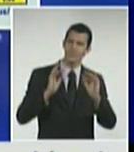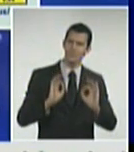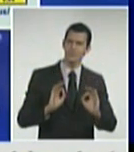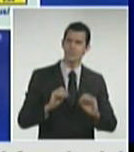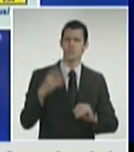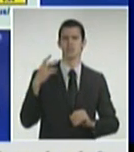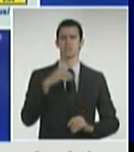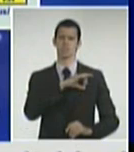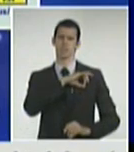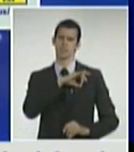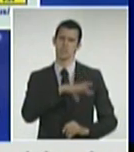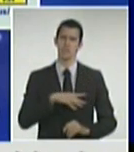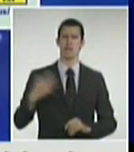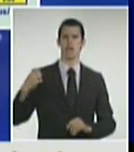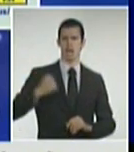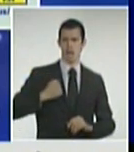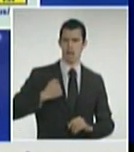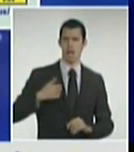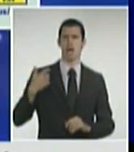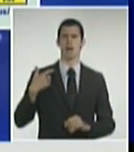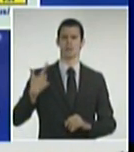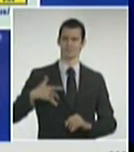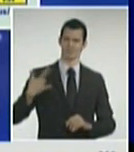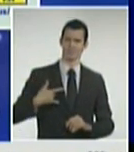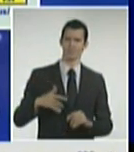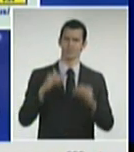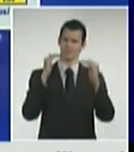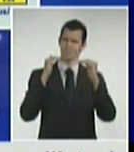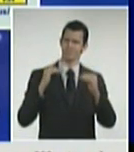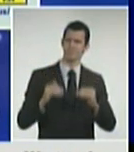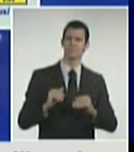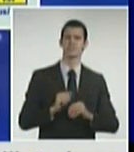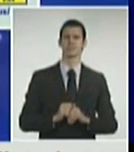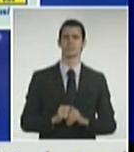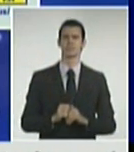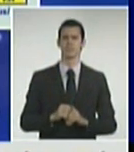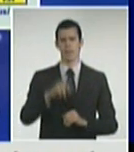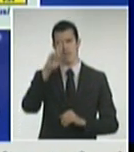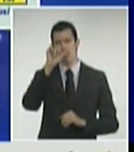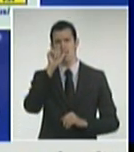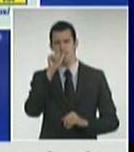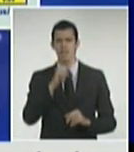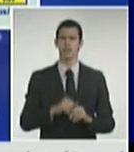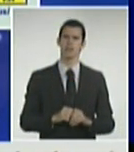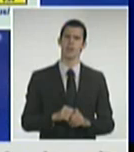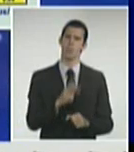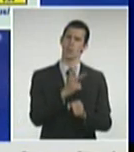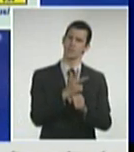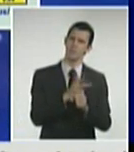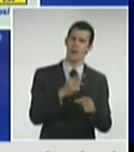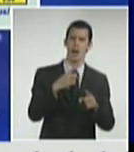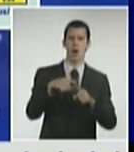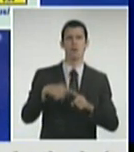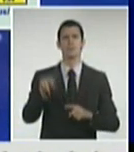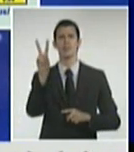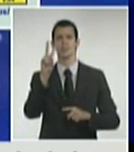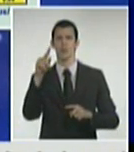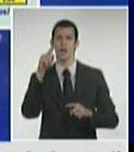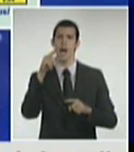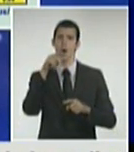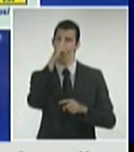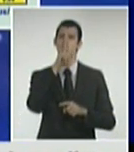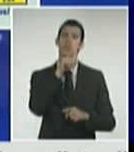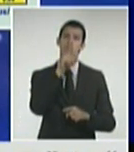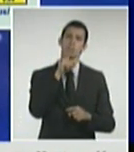Bolivia, Paraguay, Panamá, Costa Rica, Uruguay, República Dominicana, Guatemala, Venezuela y Honduras, y